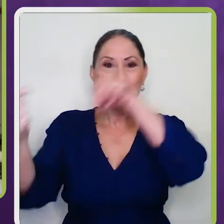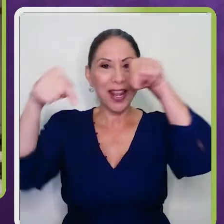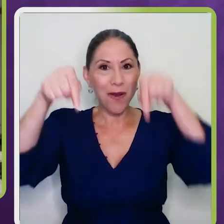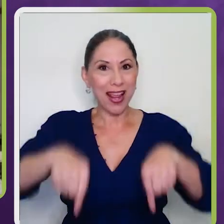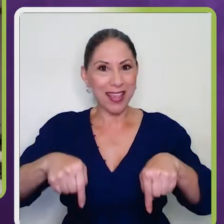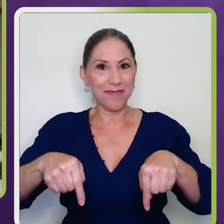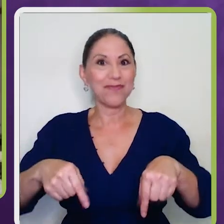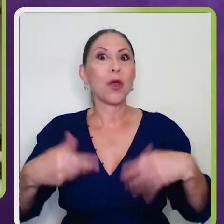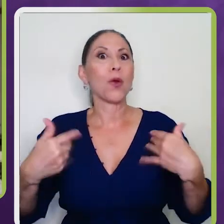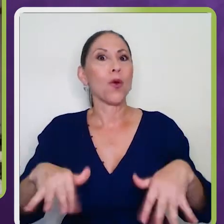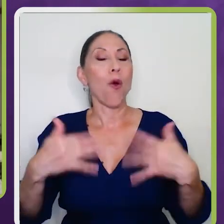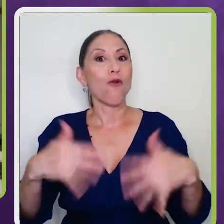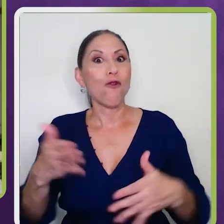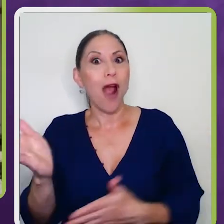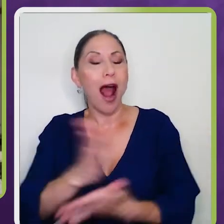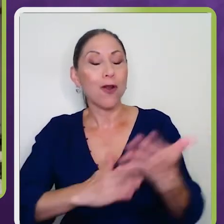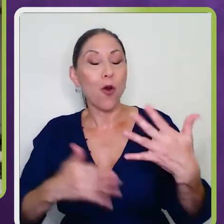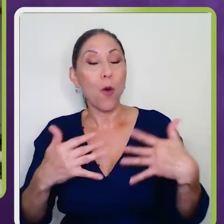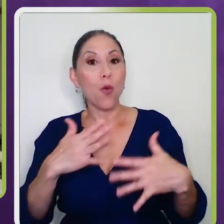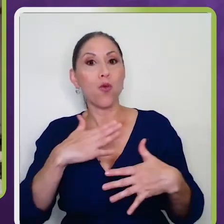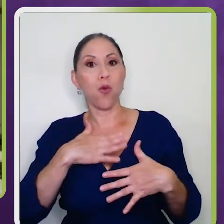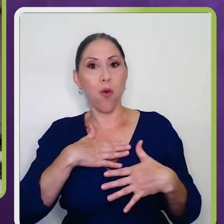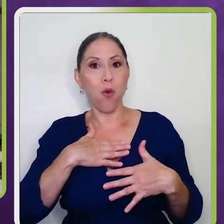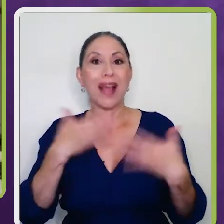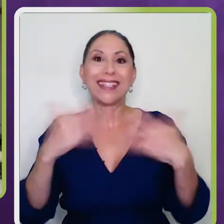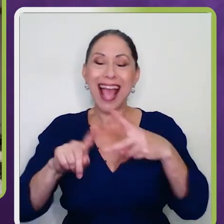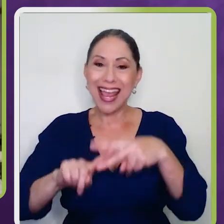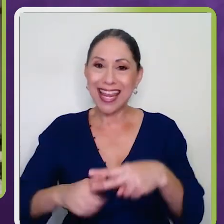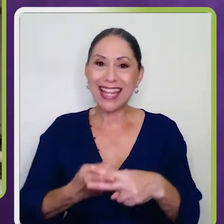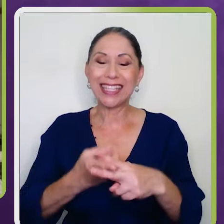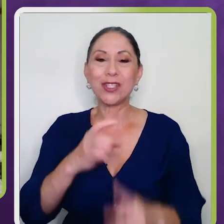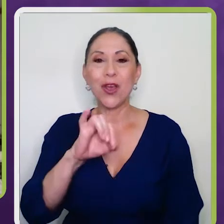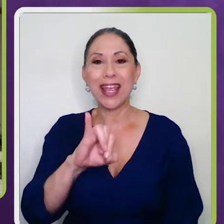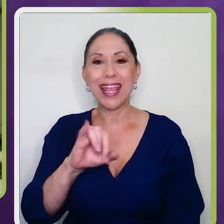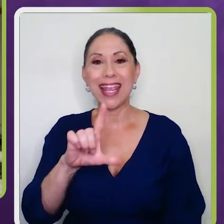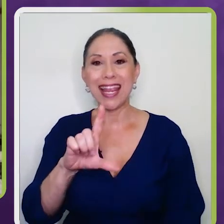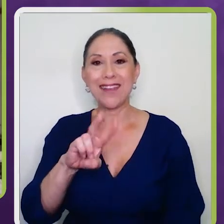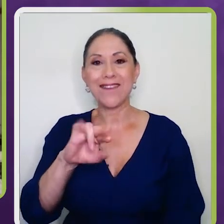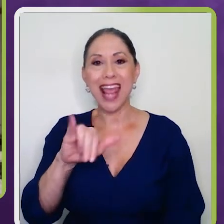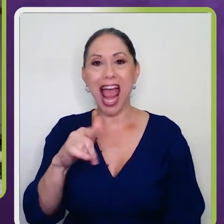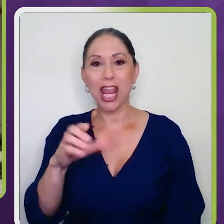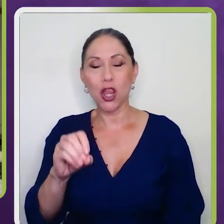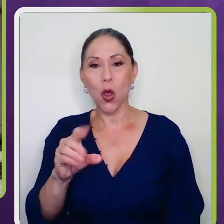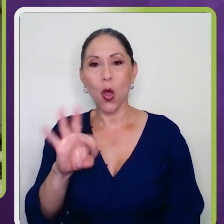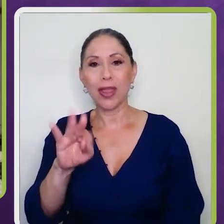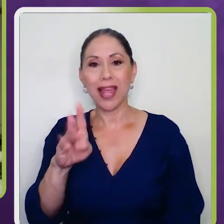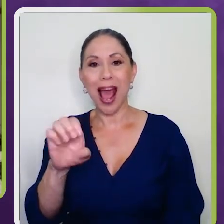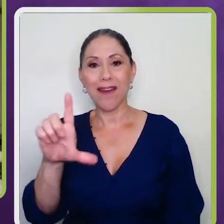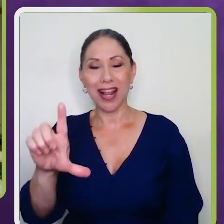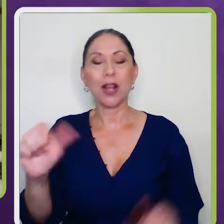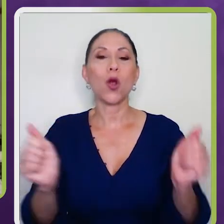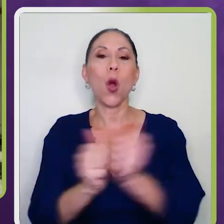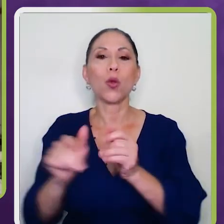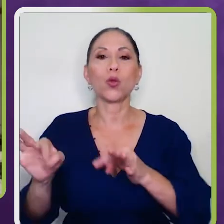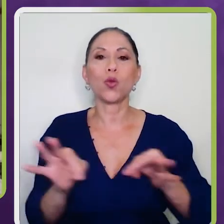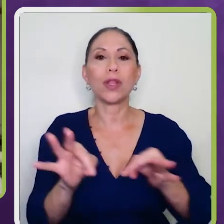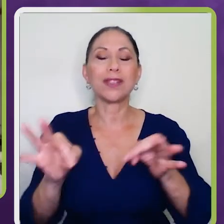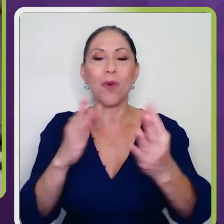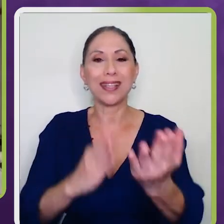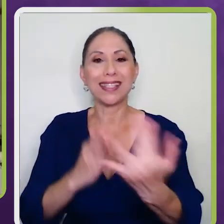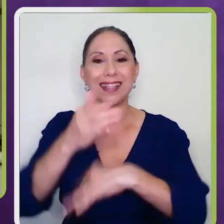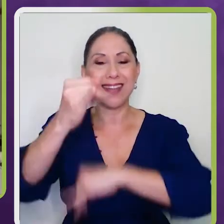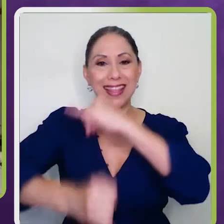boom, digamos, ya el inicio del Viajo Travel con el turismo accesible internacional. Eso fue en